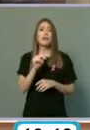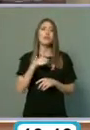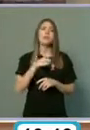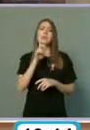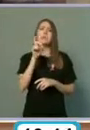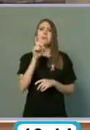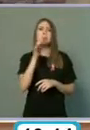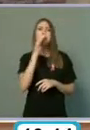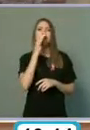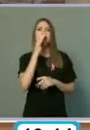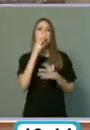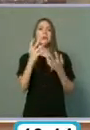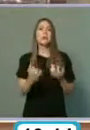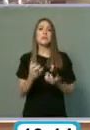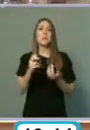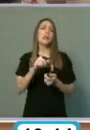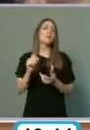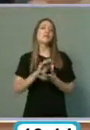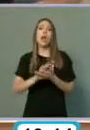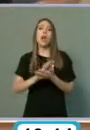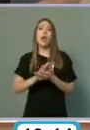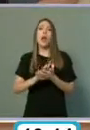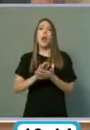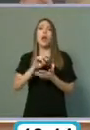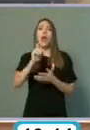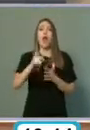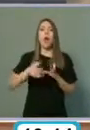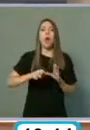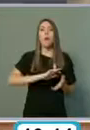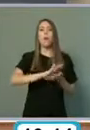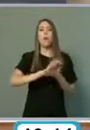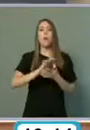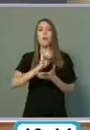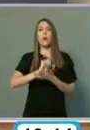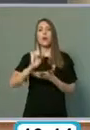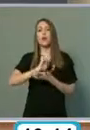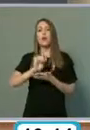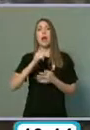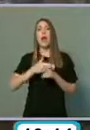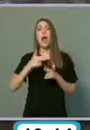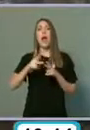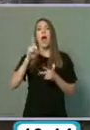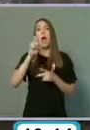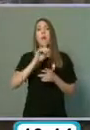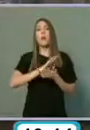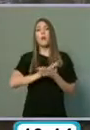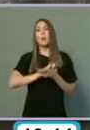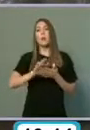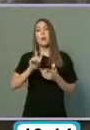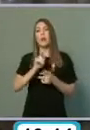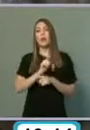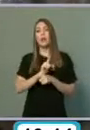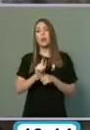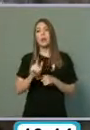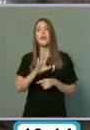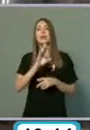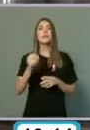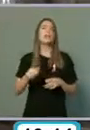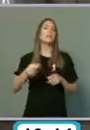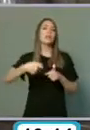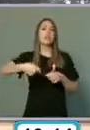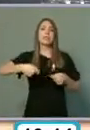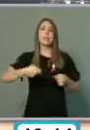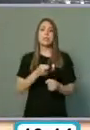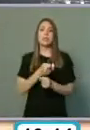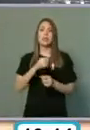a enjuagar hasta que el agua comience a salir clara. Los vamos a poner a cocer en olla express de preferencia para ahorrar un poquito de gas, que Ay, sería sí. próximo. Y de tiempo.